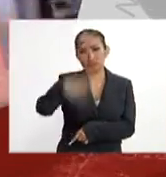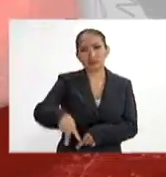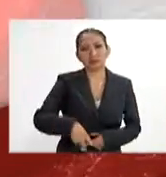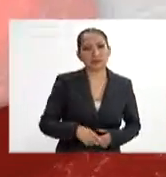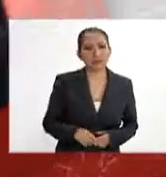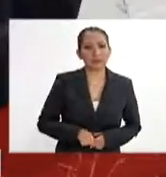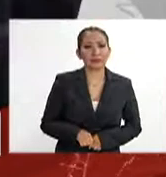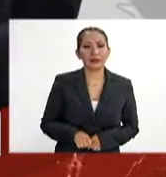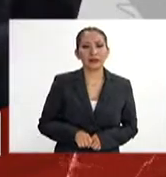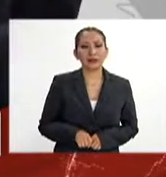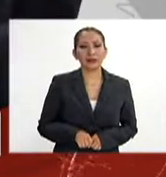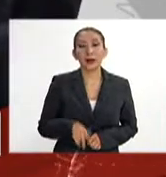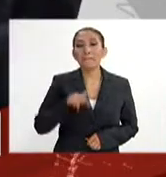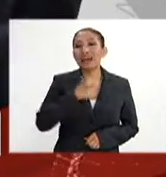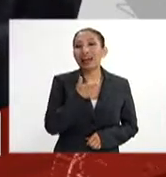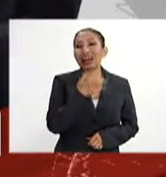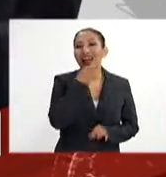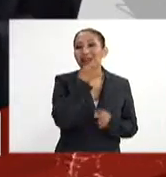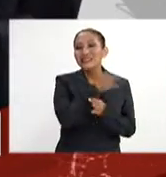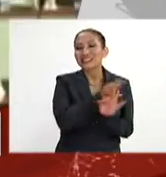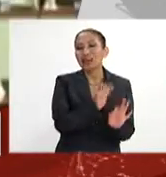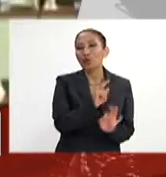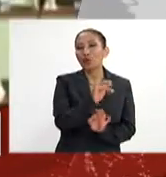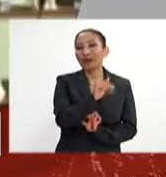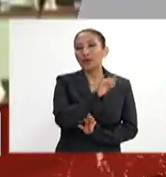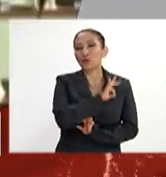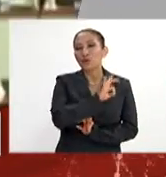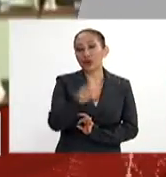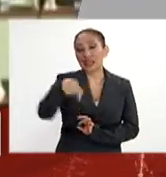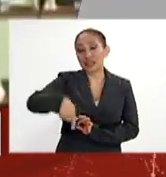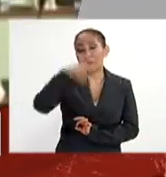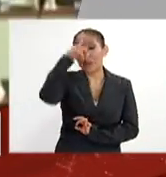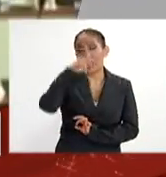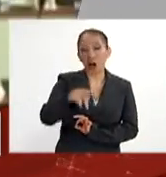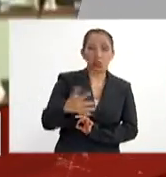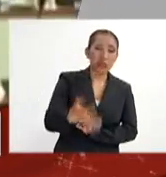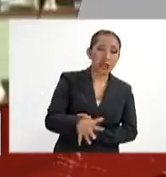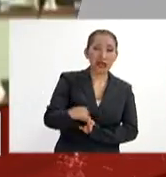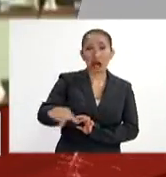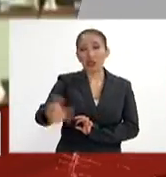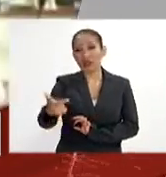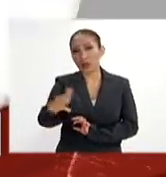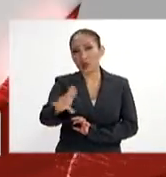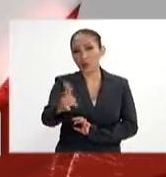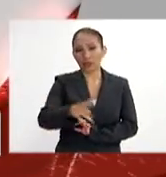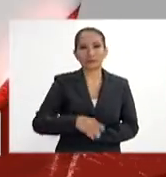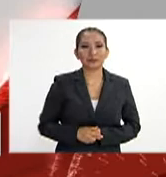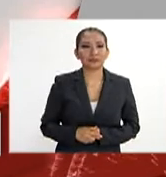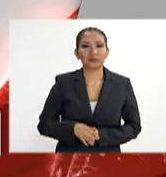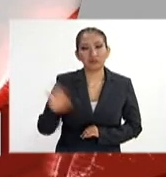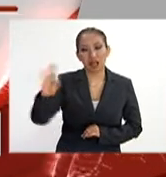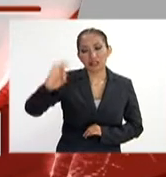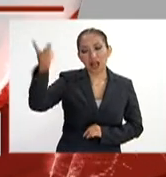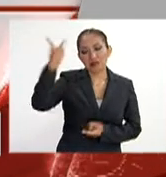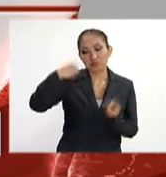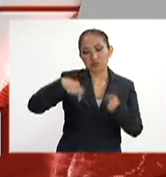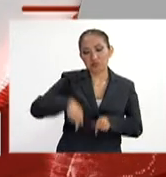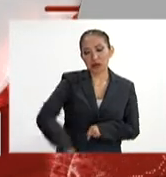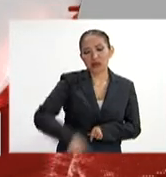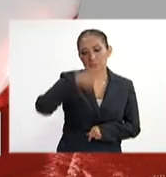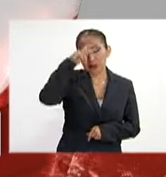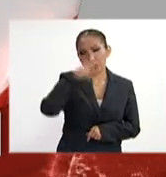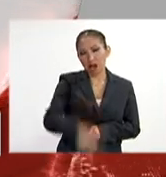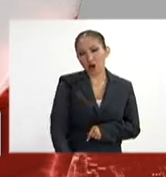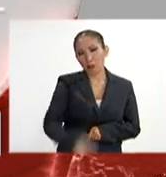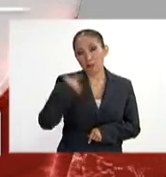México. La PGR informa que Javier Duarte podría llegar a México entre el 10 y 12 de julio. Estaría llegando a